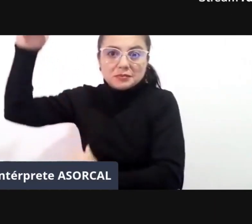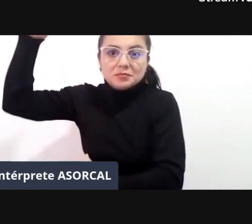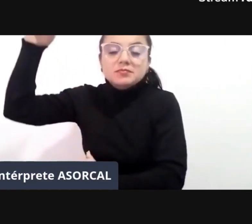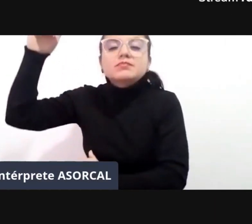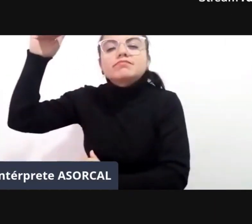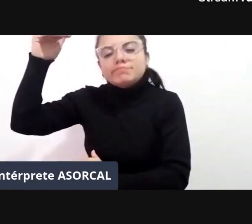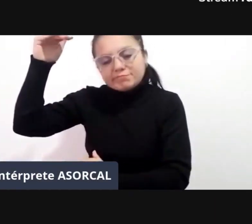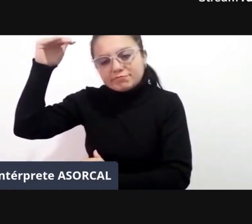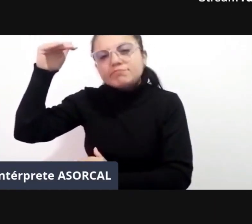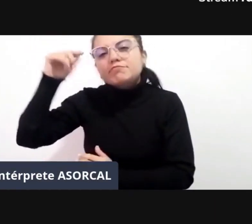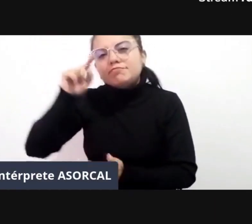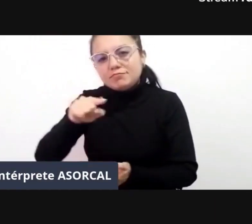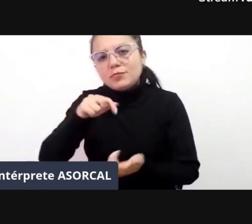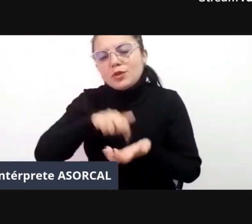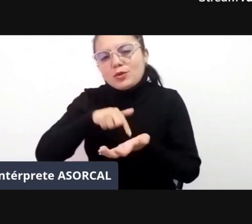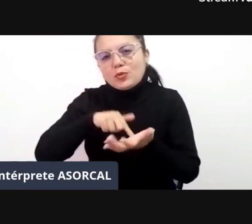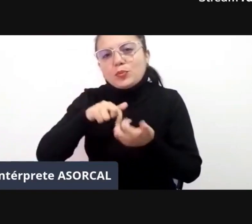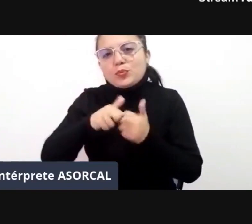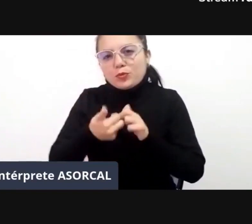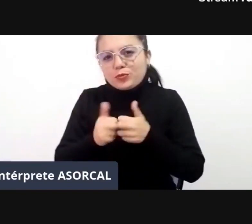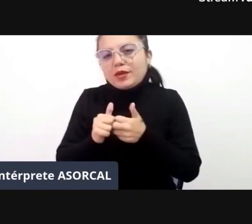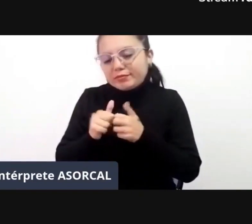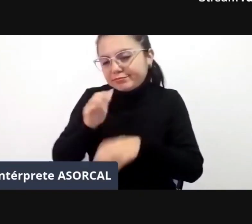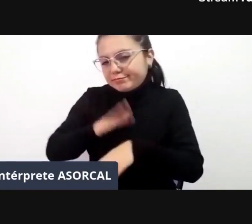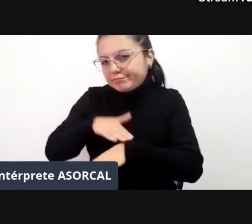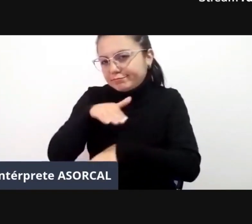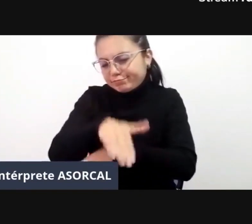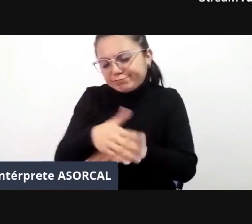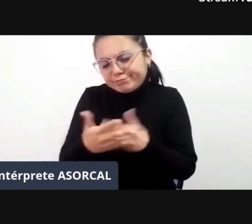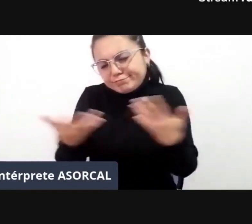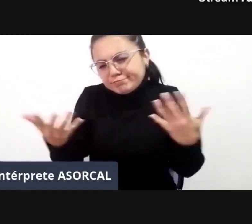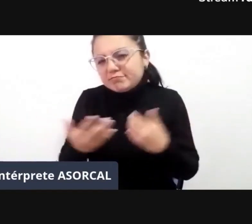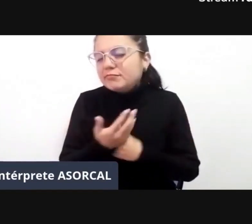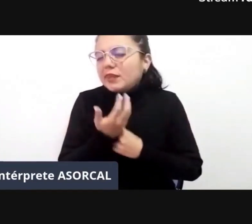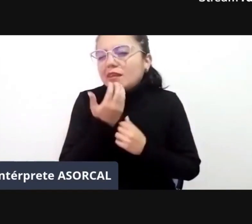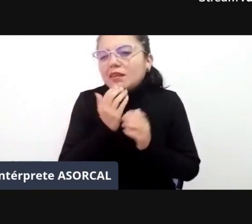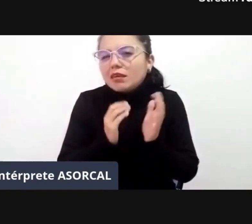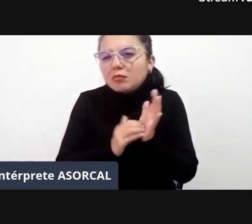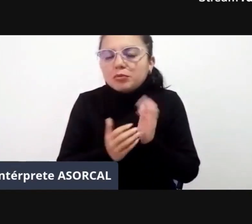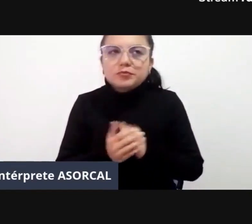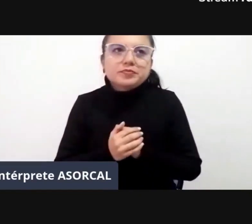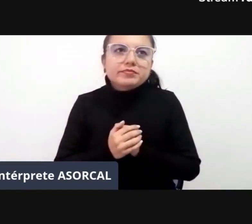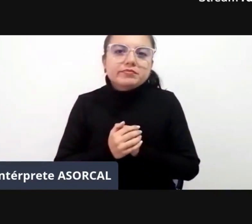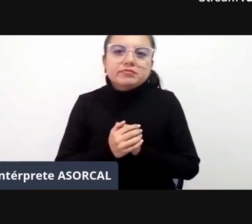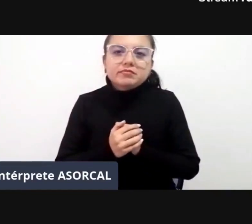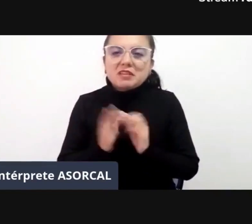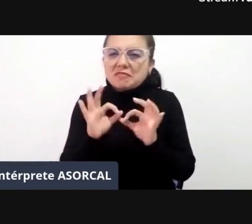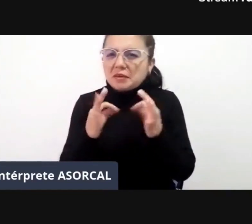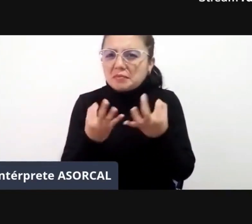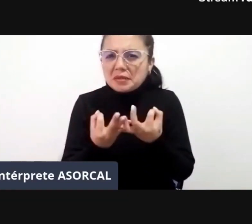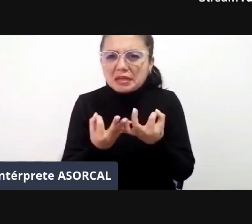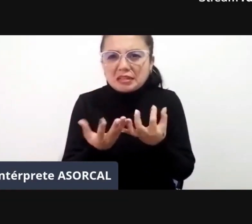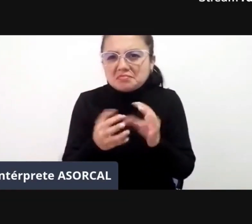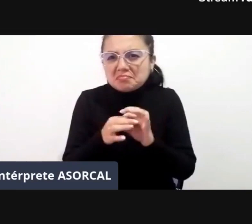se han originado, como por ejemplo familias deshechas,